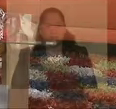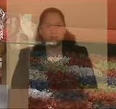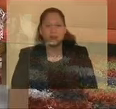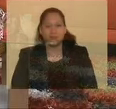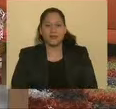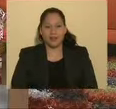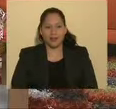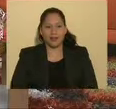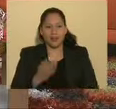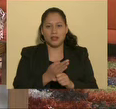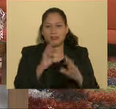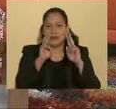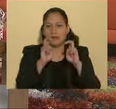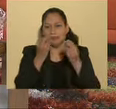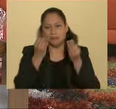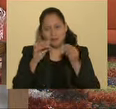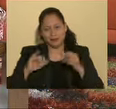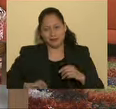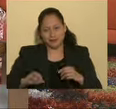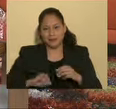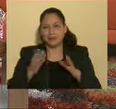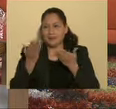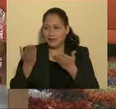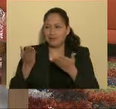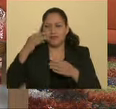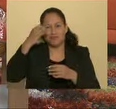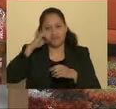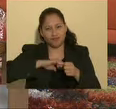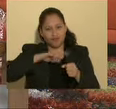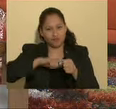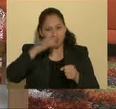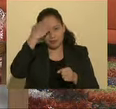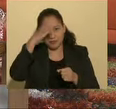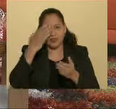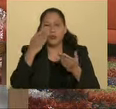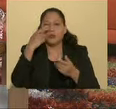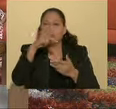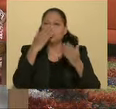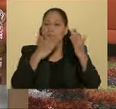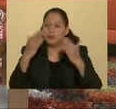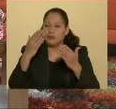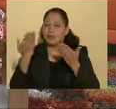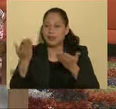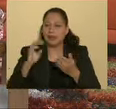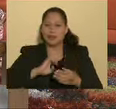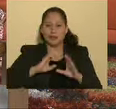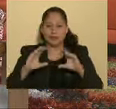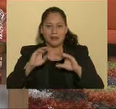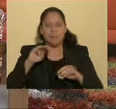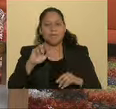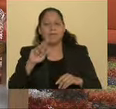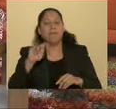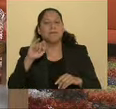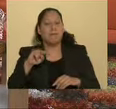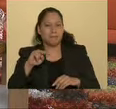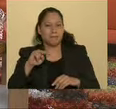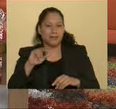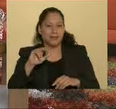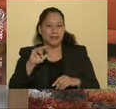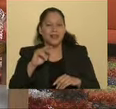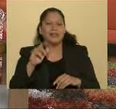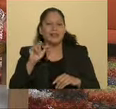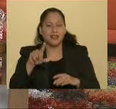Pues hoy vamos a hablar de un tema interesante con nuestro especialista en tu superación, nuestro coach Martín Aparicio. Buenos días, Martín. Buenos días, Martín. ¿Cómo estás,